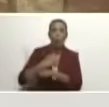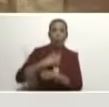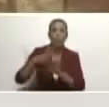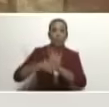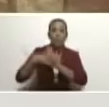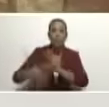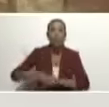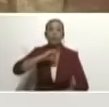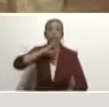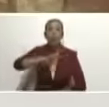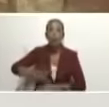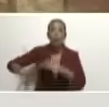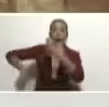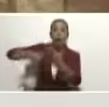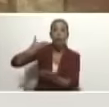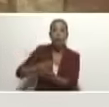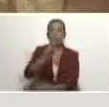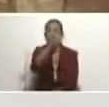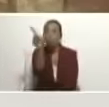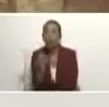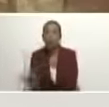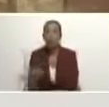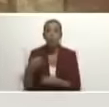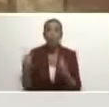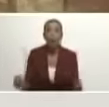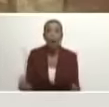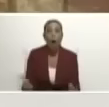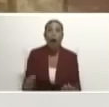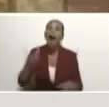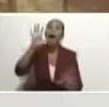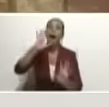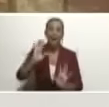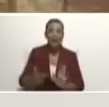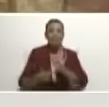derechos históricos de Venezuela. Y no fue otra cosa que el referéndum